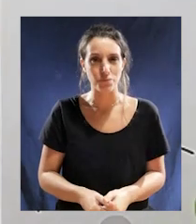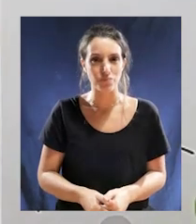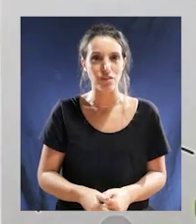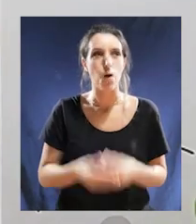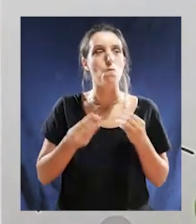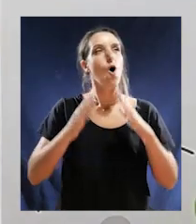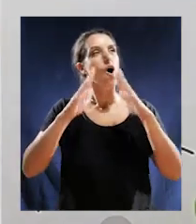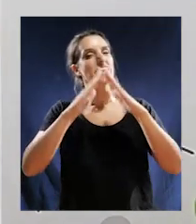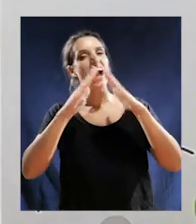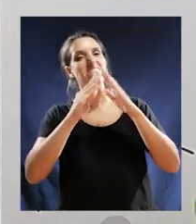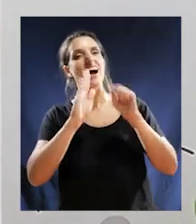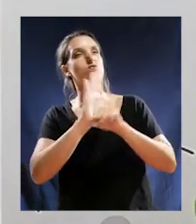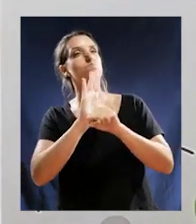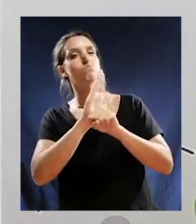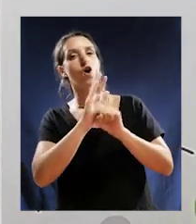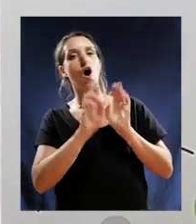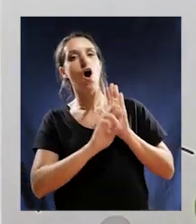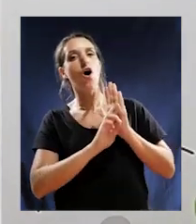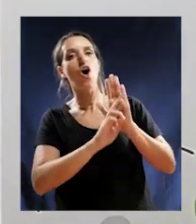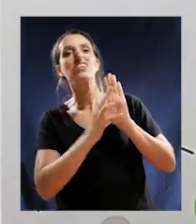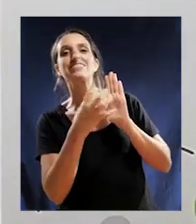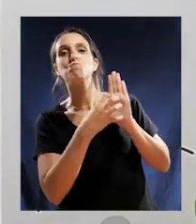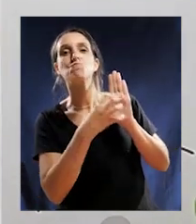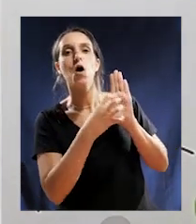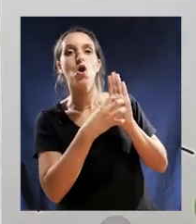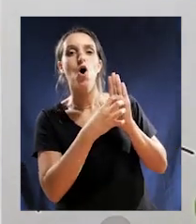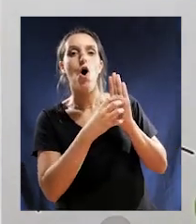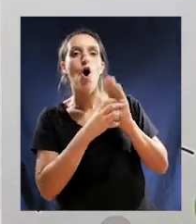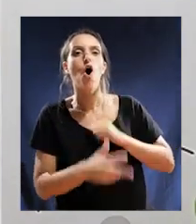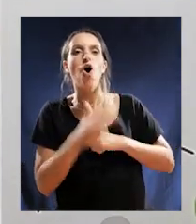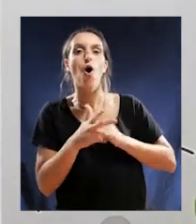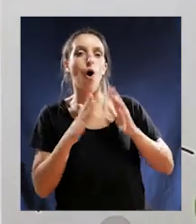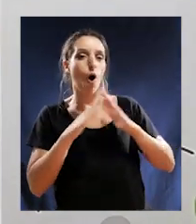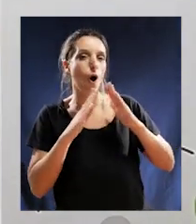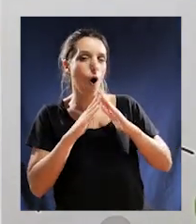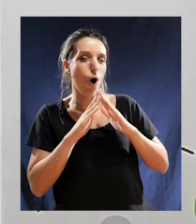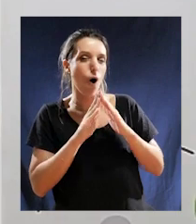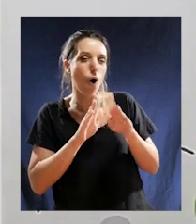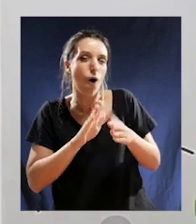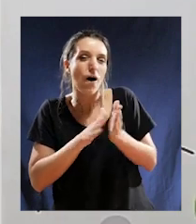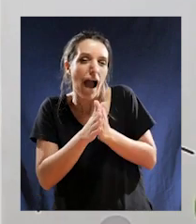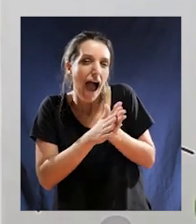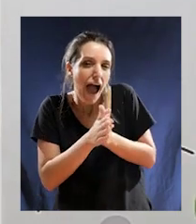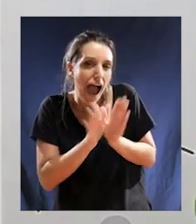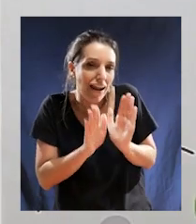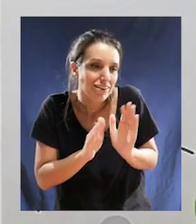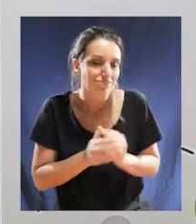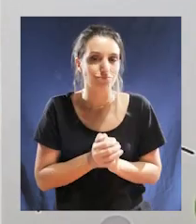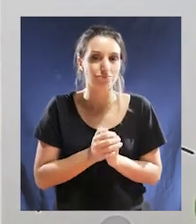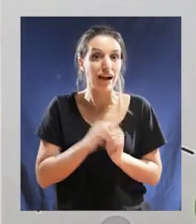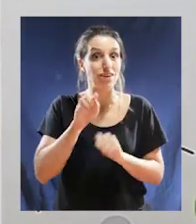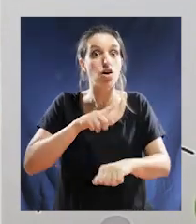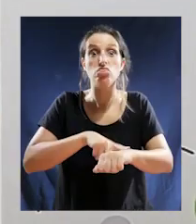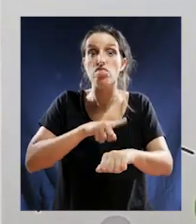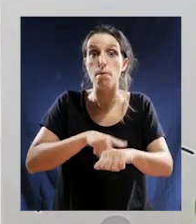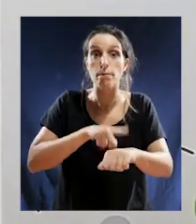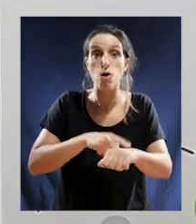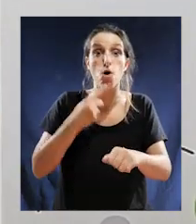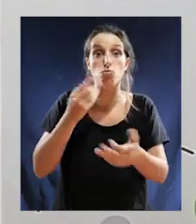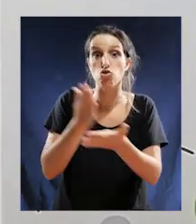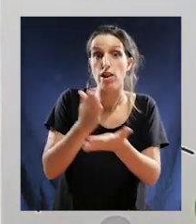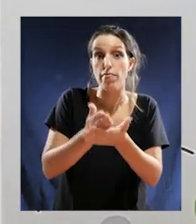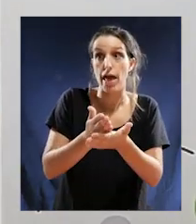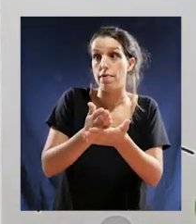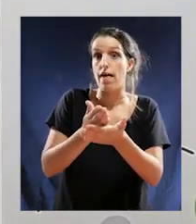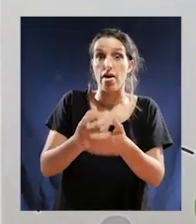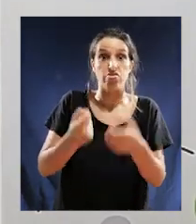refugio bueno no lo están así no entonces son tiempos donde todas las estrategias de solidaridad las